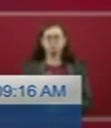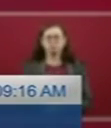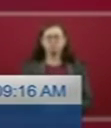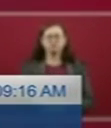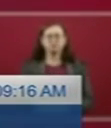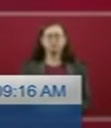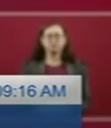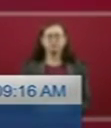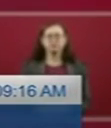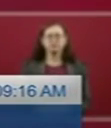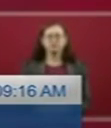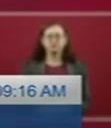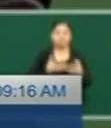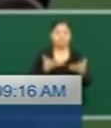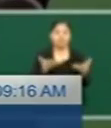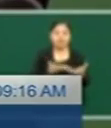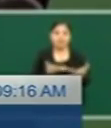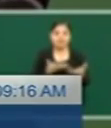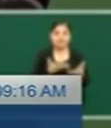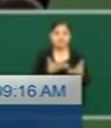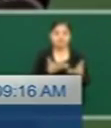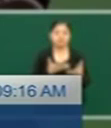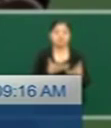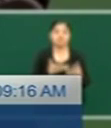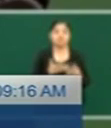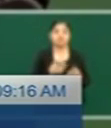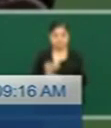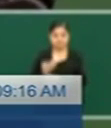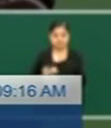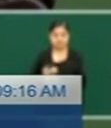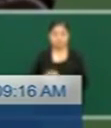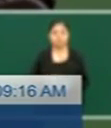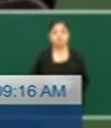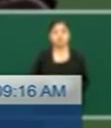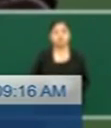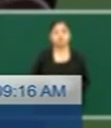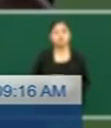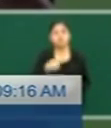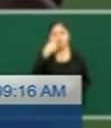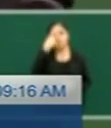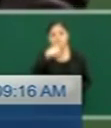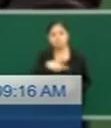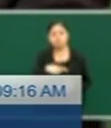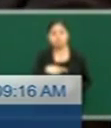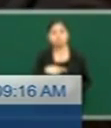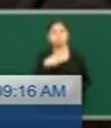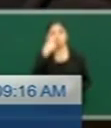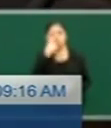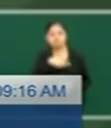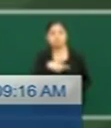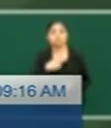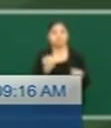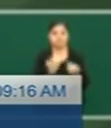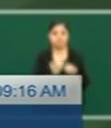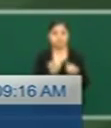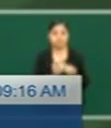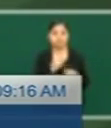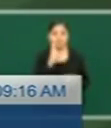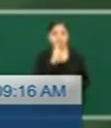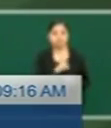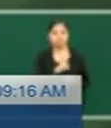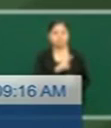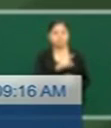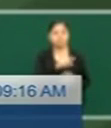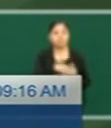¡Ay de vosotros, fariseos hipócritas! Pues sois semejantes a sepulcros blanqueados, que por fuera